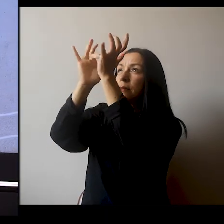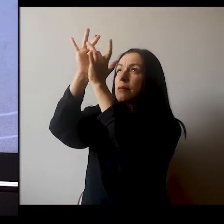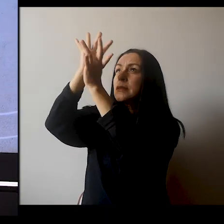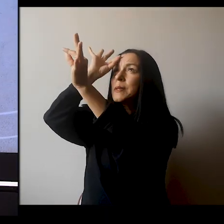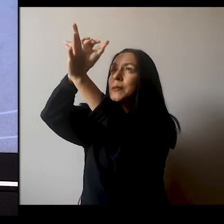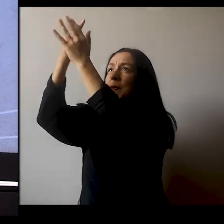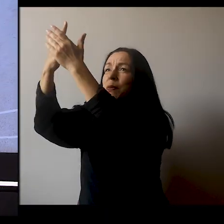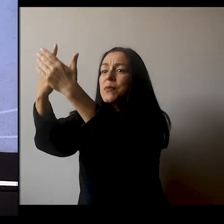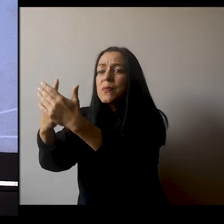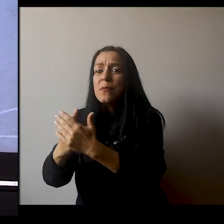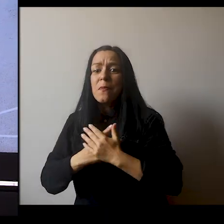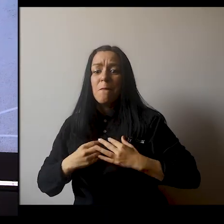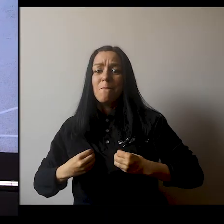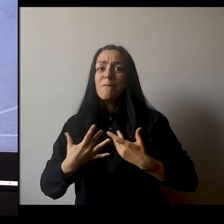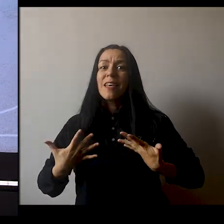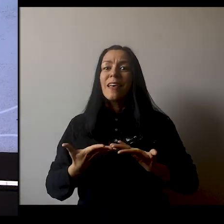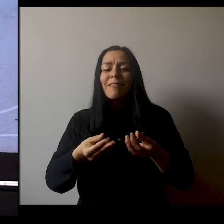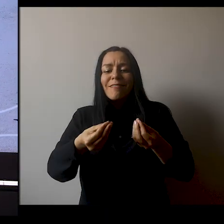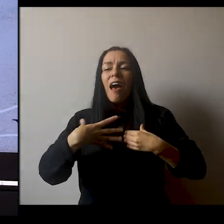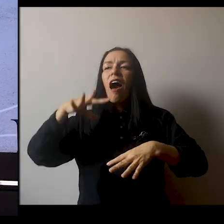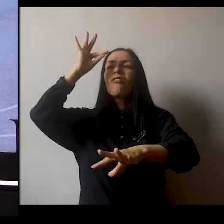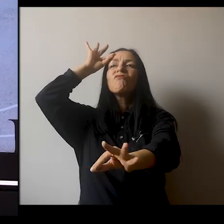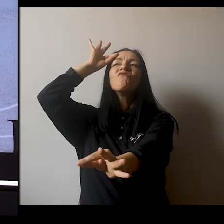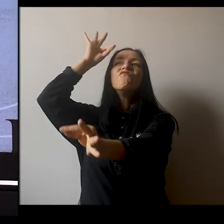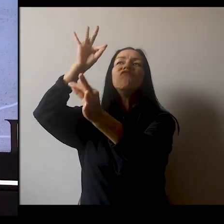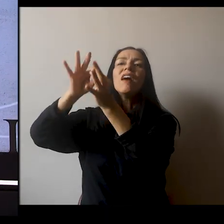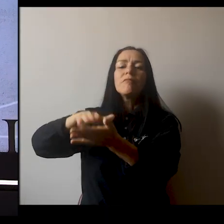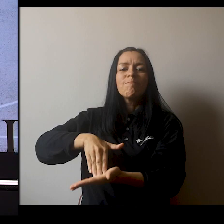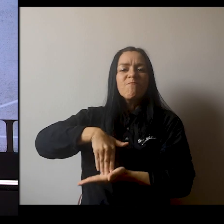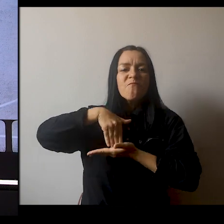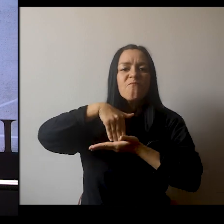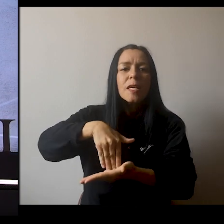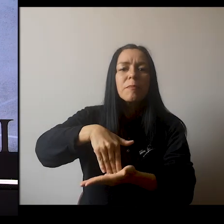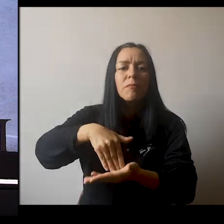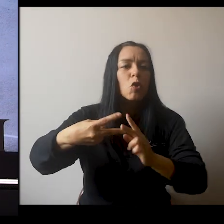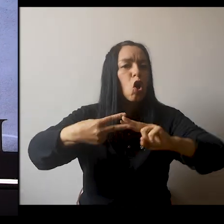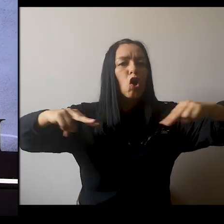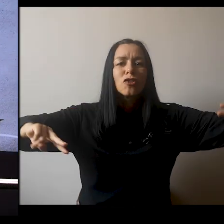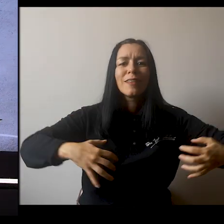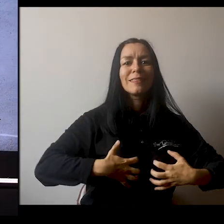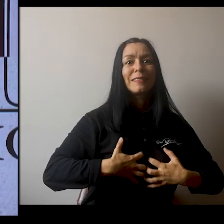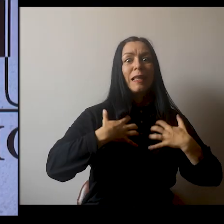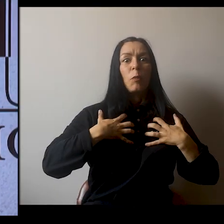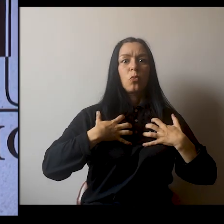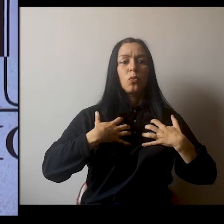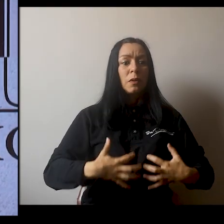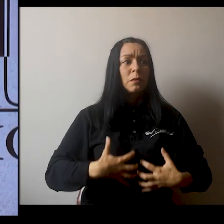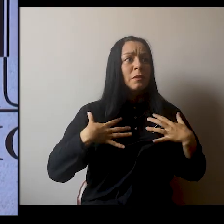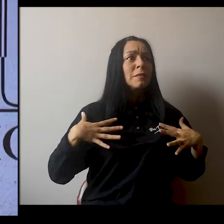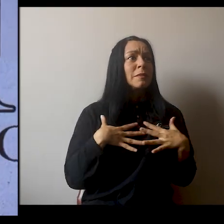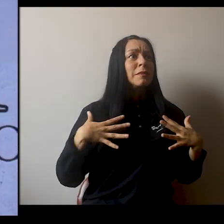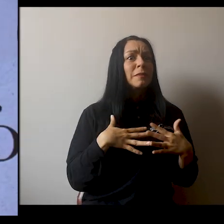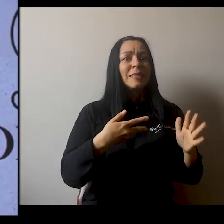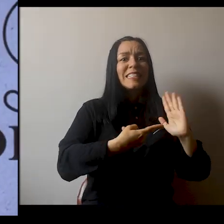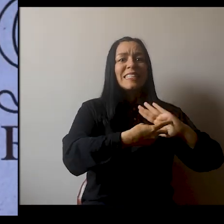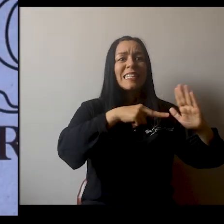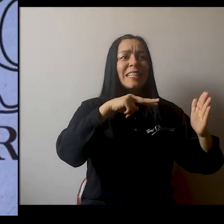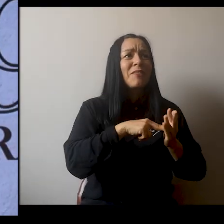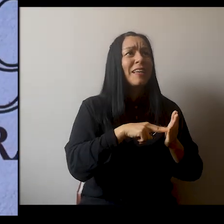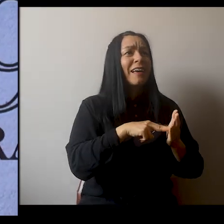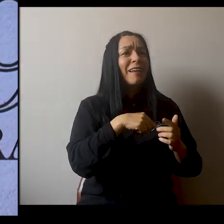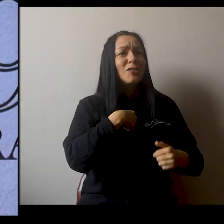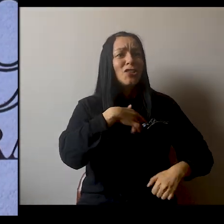de Cristo Jesús trae fe, que es lo contrario al temor. El temor le abre